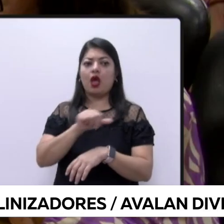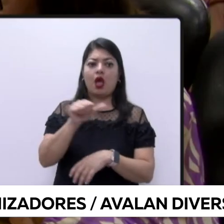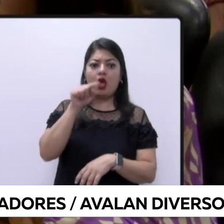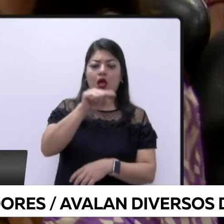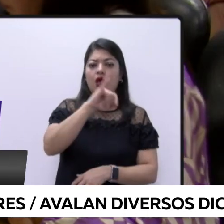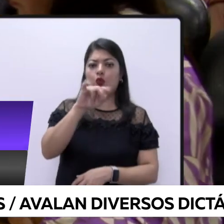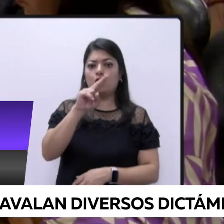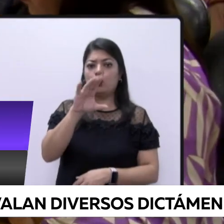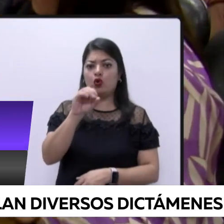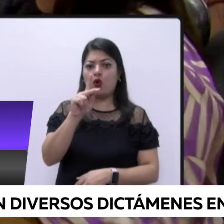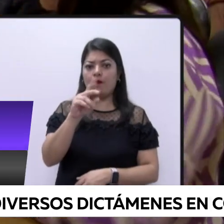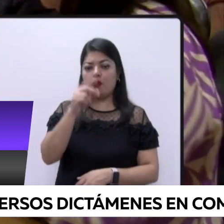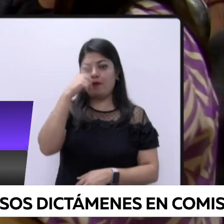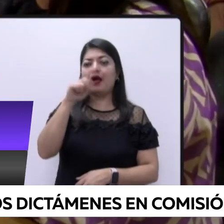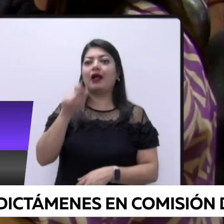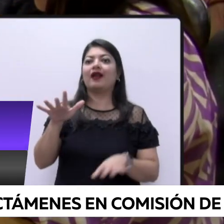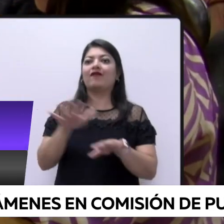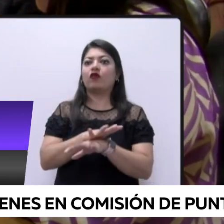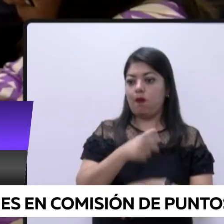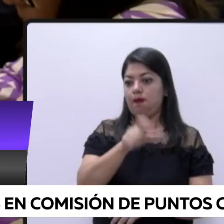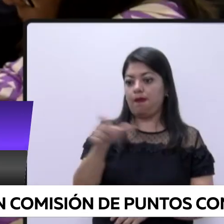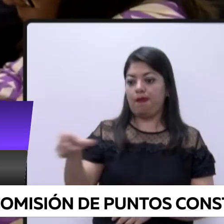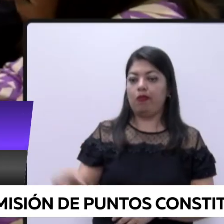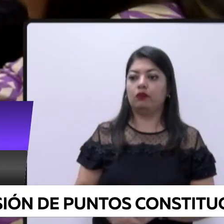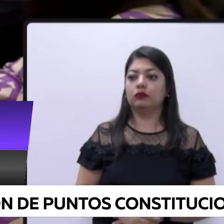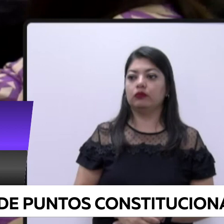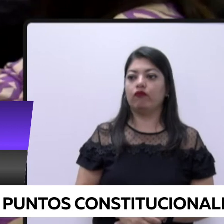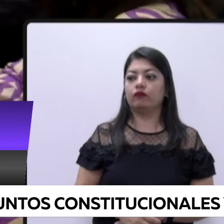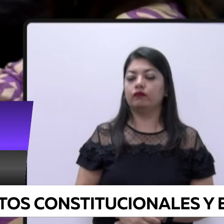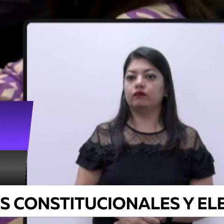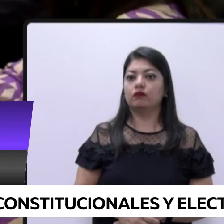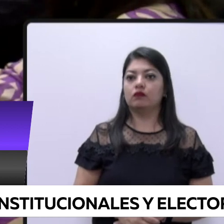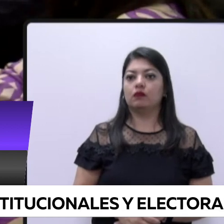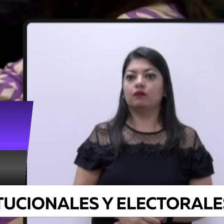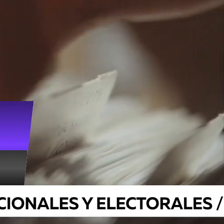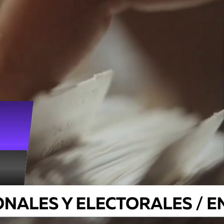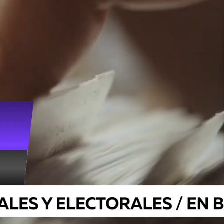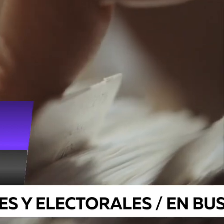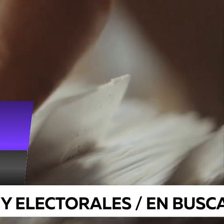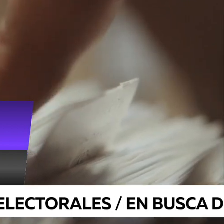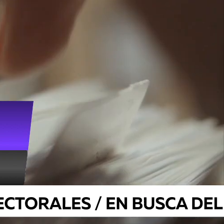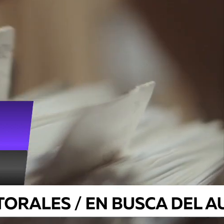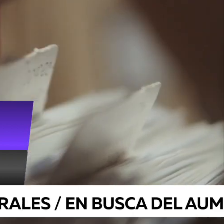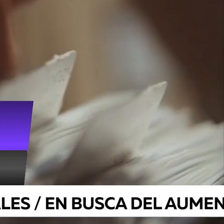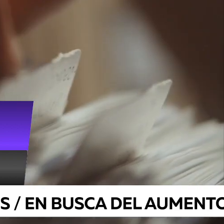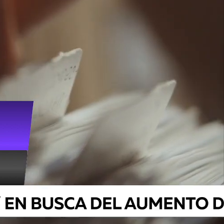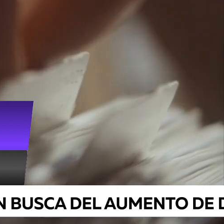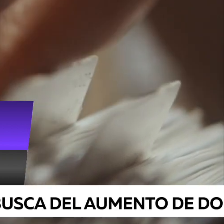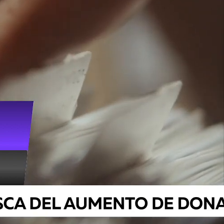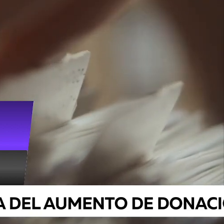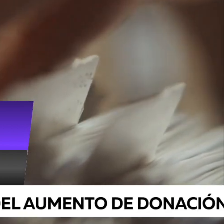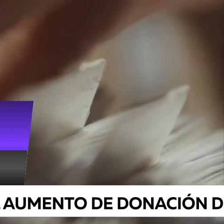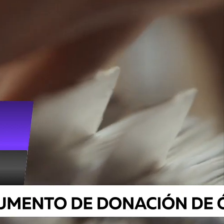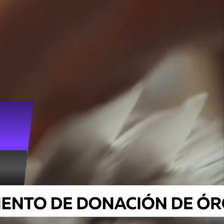En Comisión de Puntos Constitucionales y Electorales, presidida por Jorge Antonio Chávez, diputado del PAN, se aprobó el dictamen en cuanto a suspensión de derechos